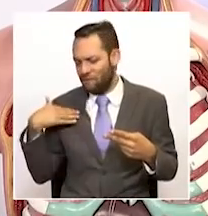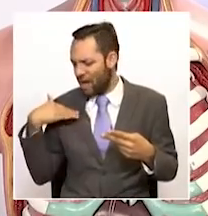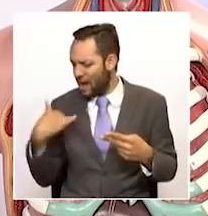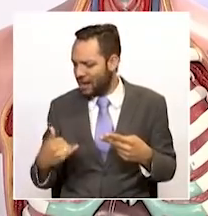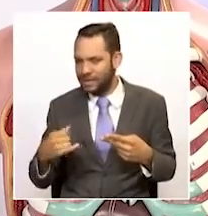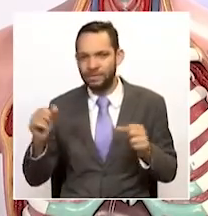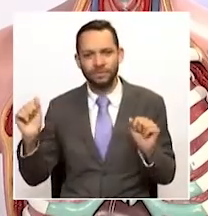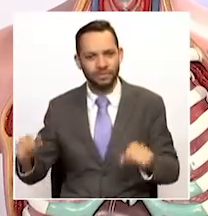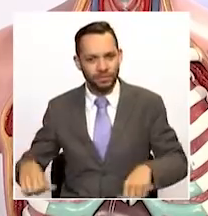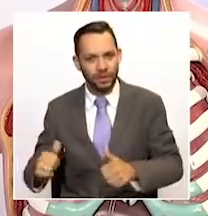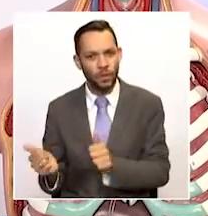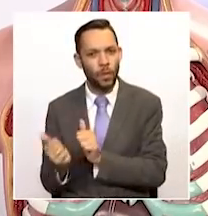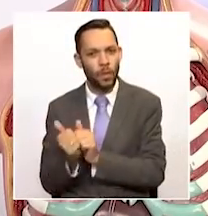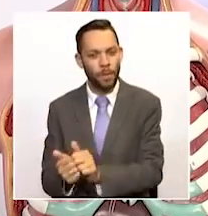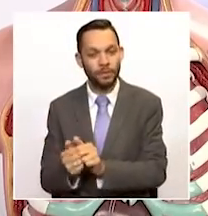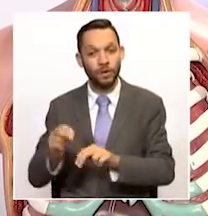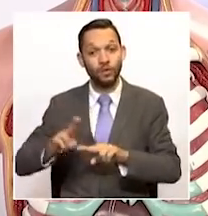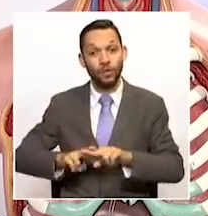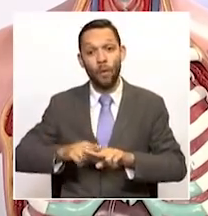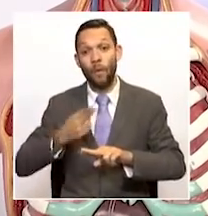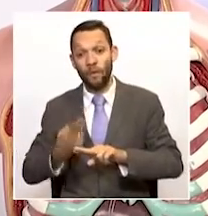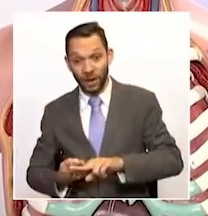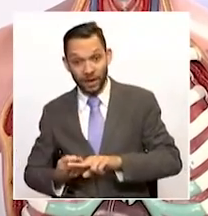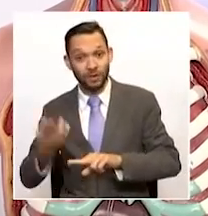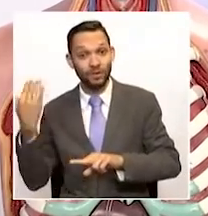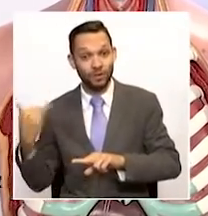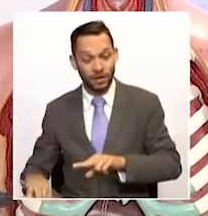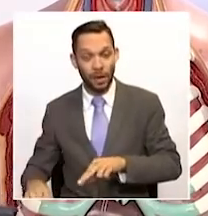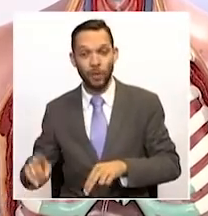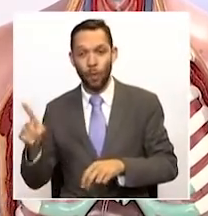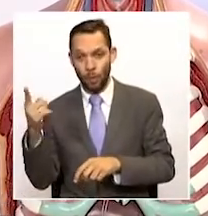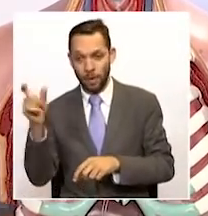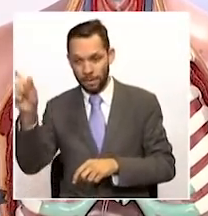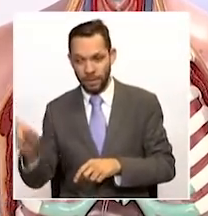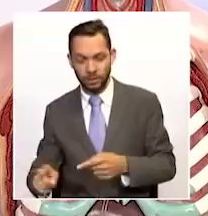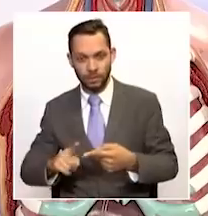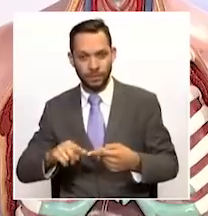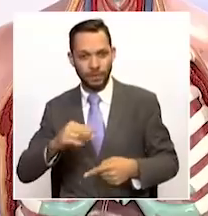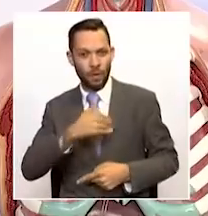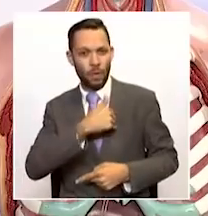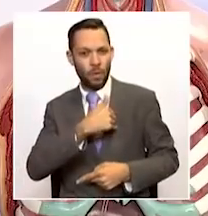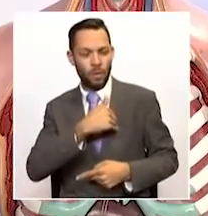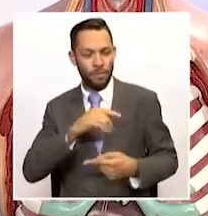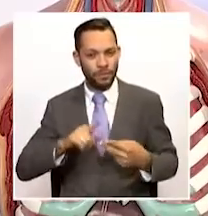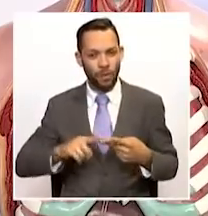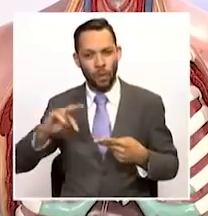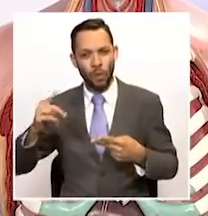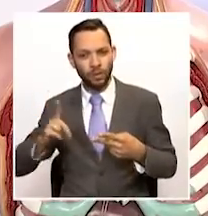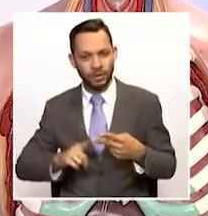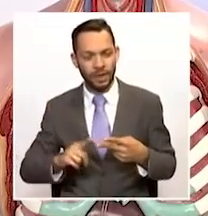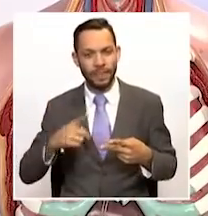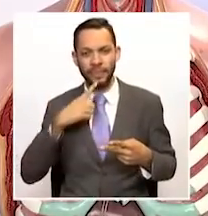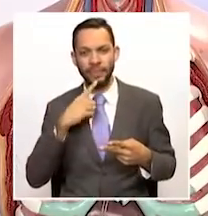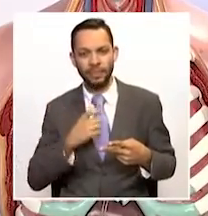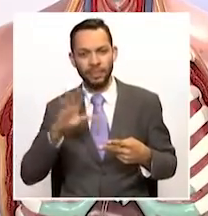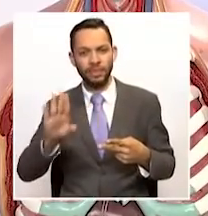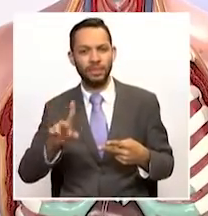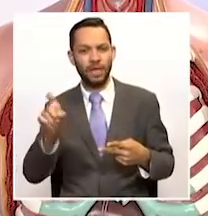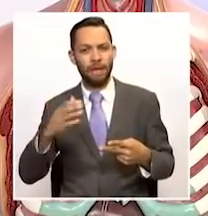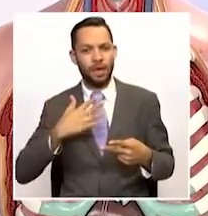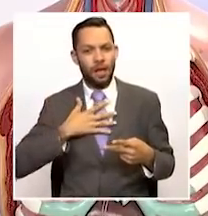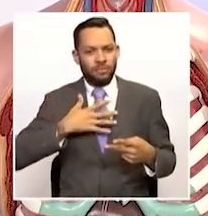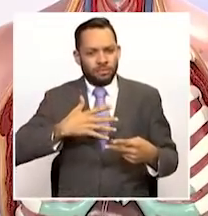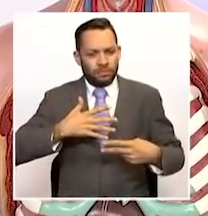tener ese apoyo de todos mis sobrinos que ustedes ven que el uno es cardiólogo el otro es especialista en temas de pulmón y en medicinas